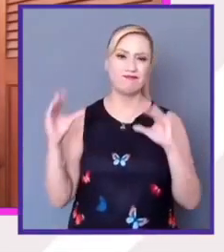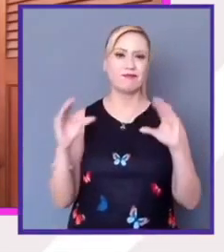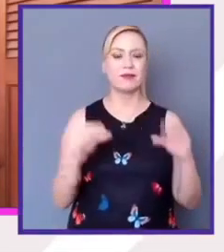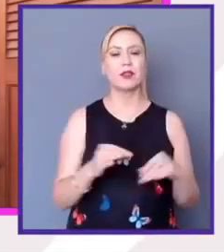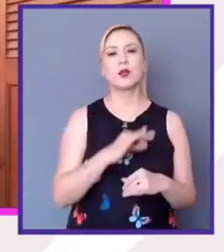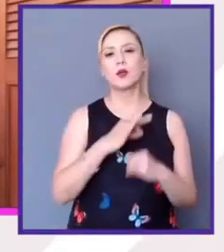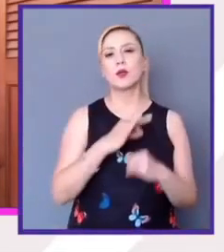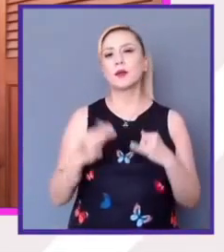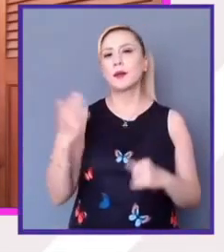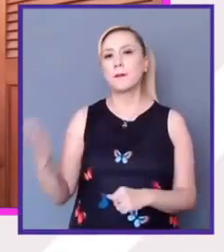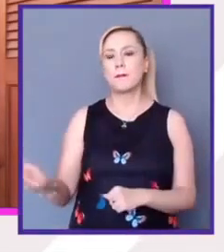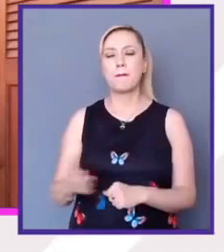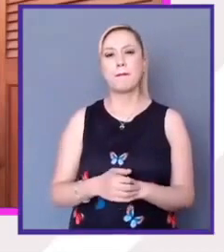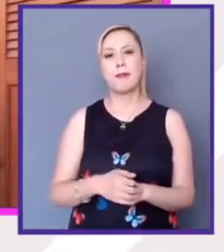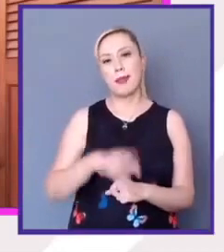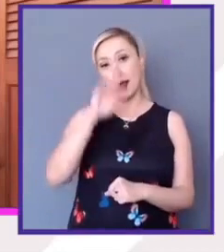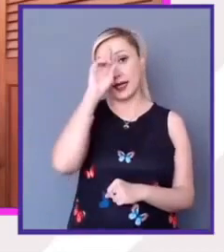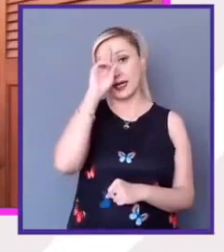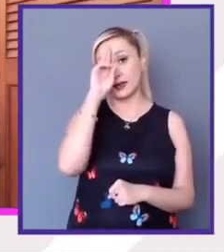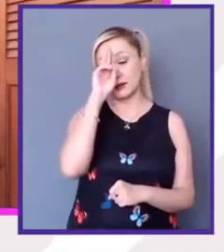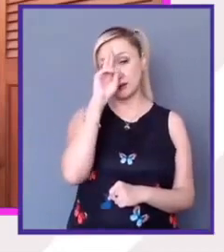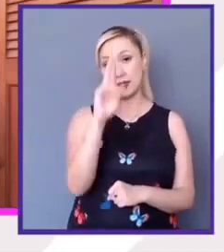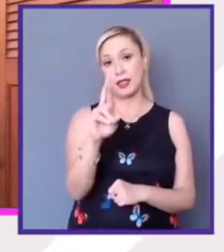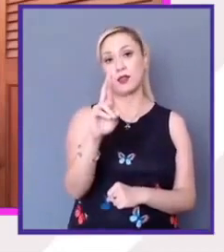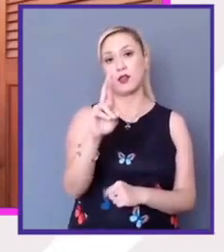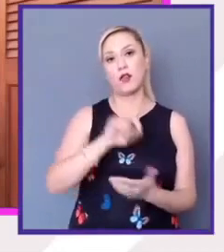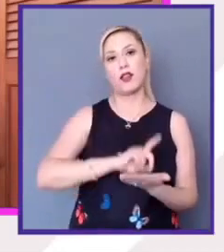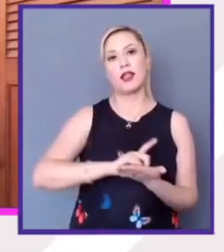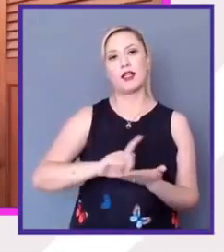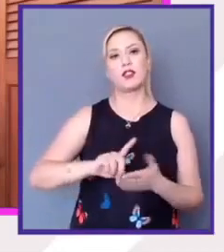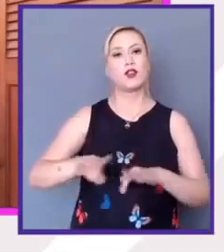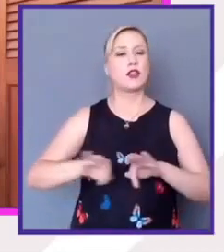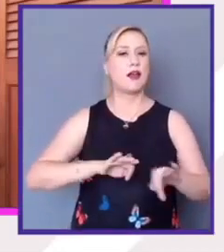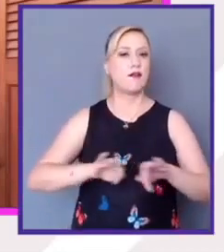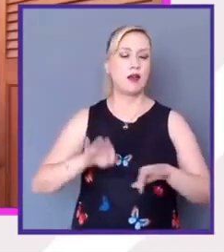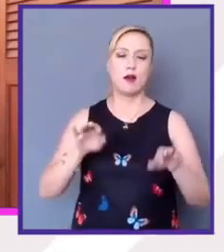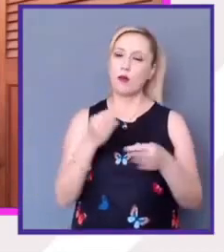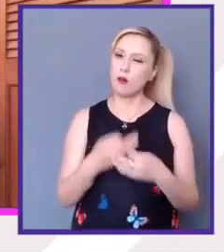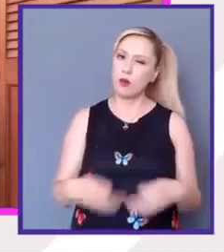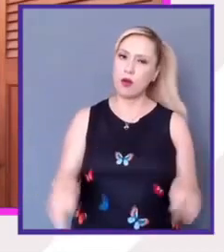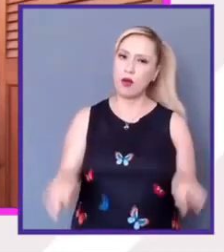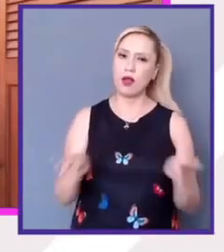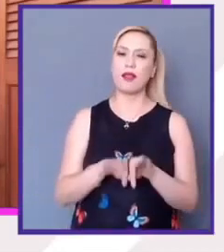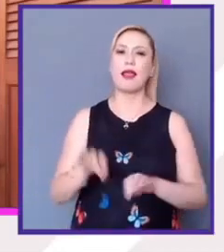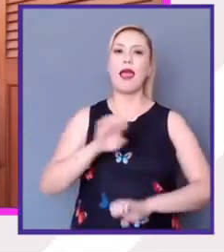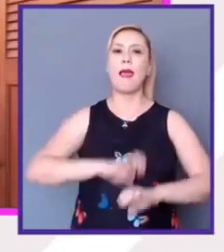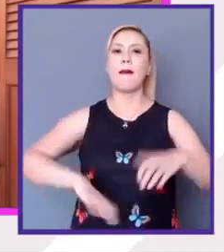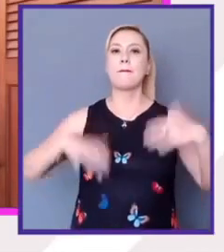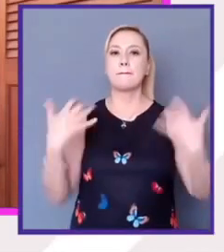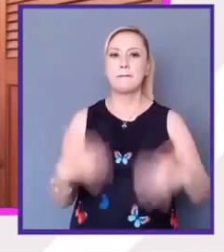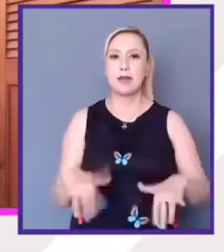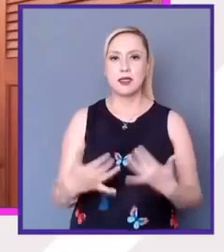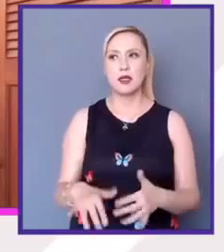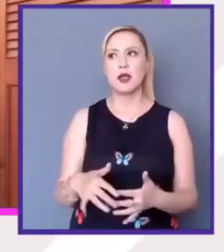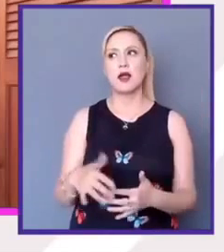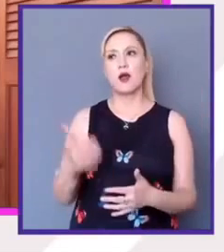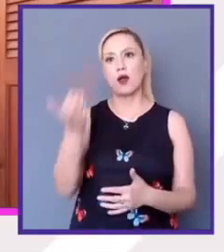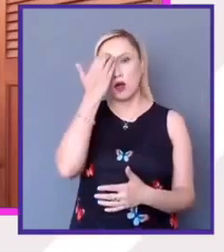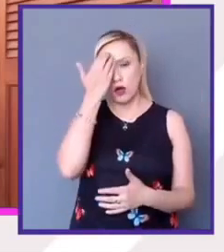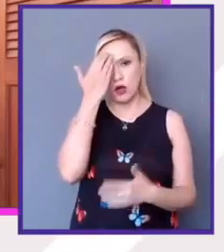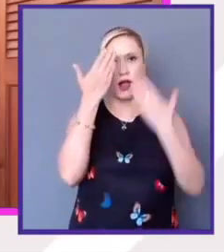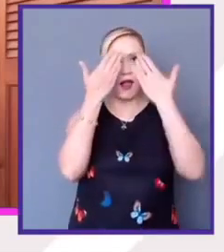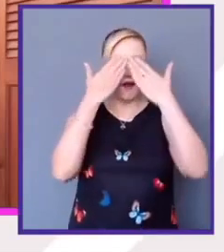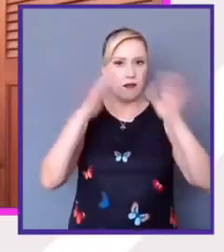último, este tema del respeto irrestricto de los derechos laborales, ¿no? Es importante que las empresas no solo conozcan, sino que hagan